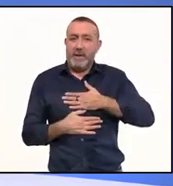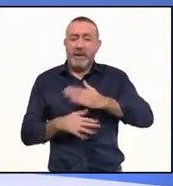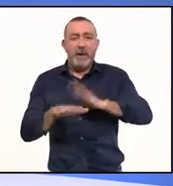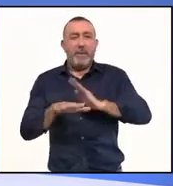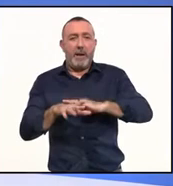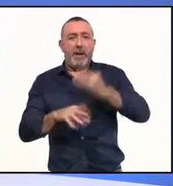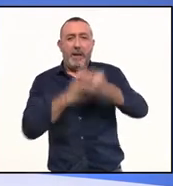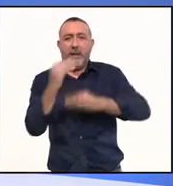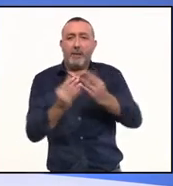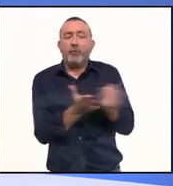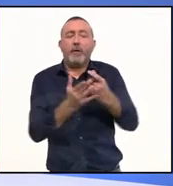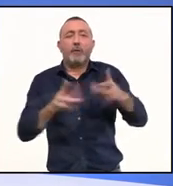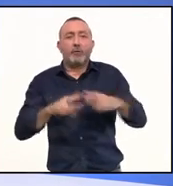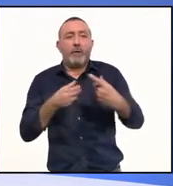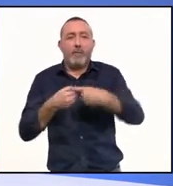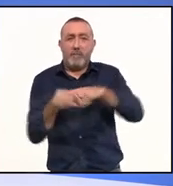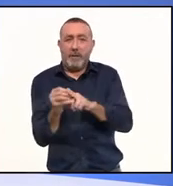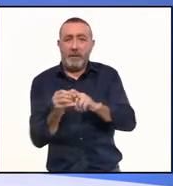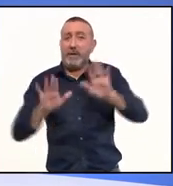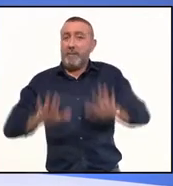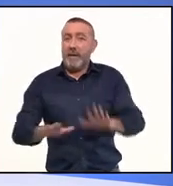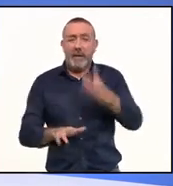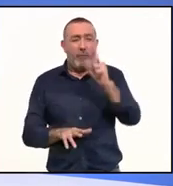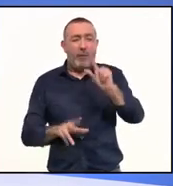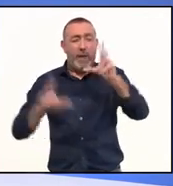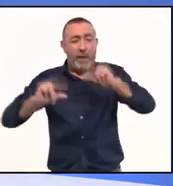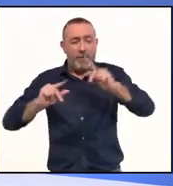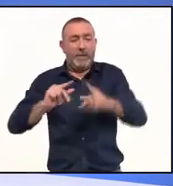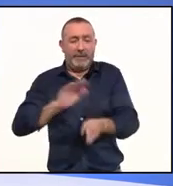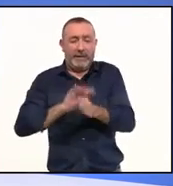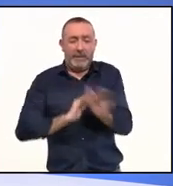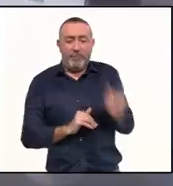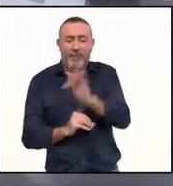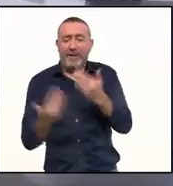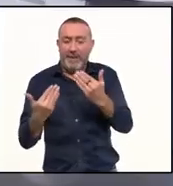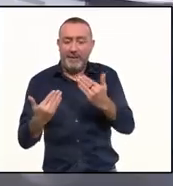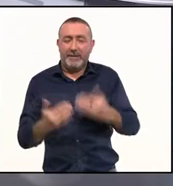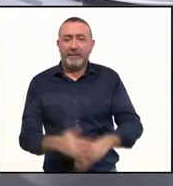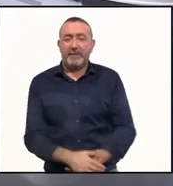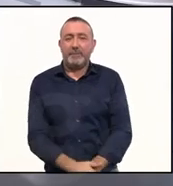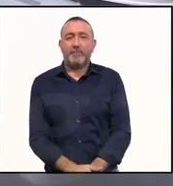después de la publicidad vamos a parar dos minutos y volvemos enseguida gracias no sé margen